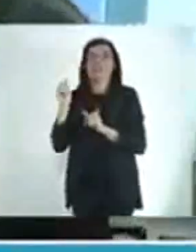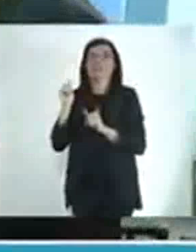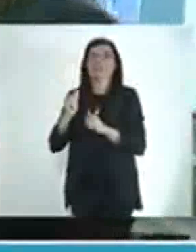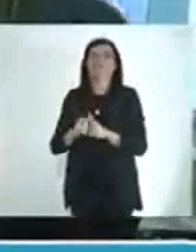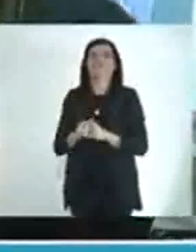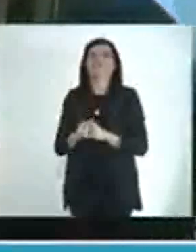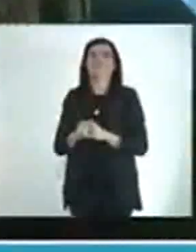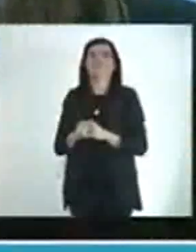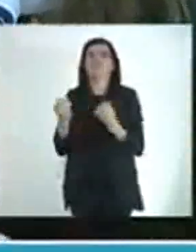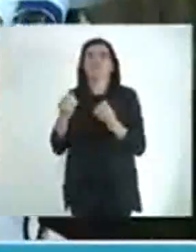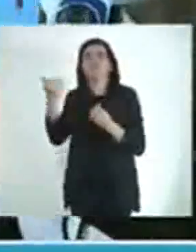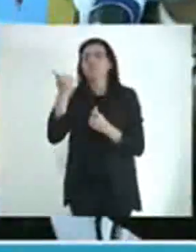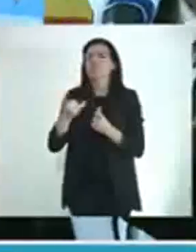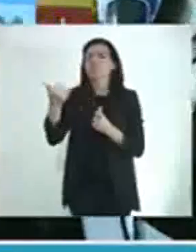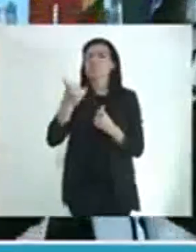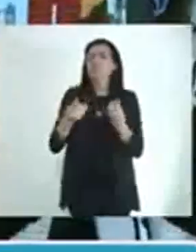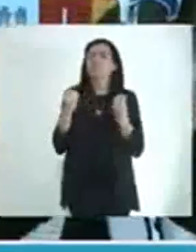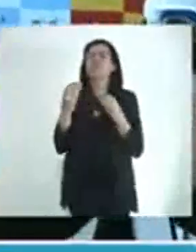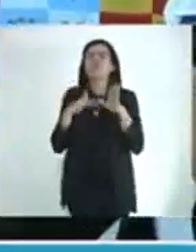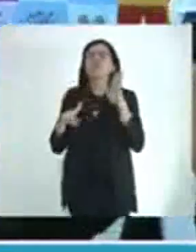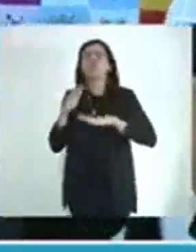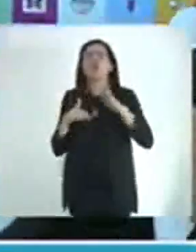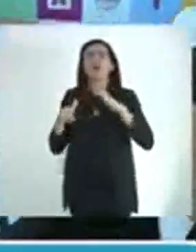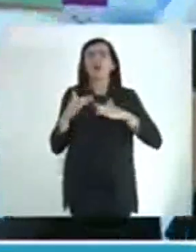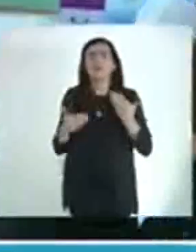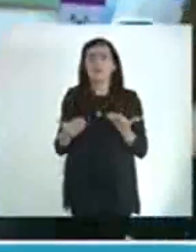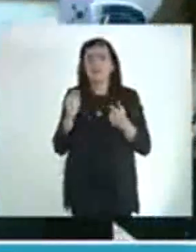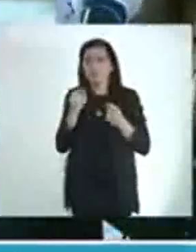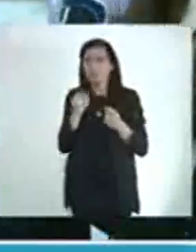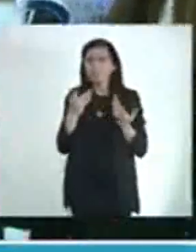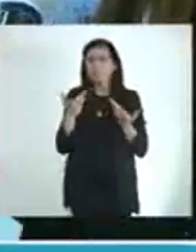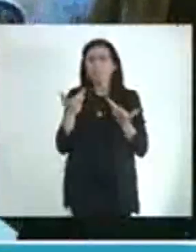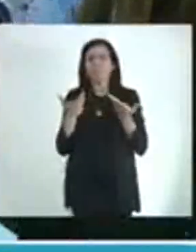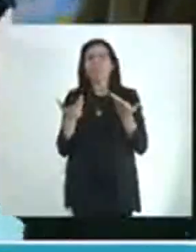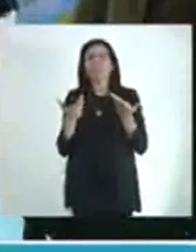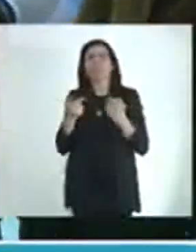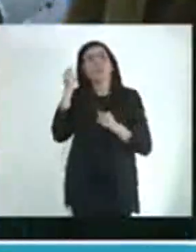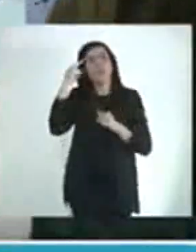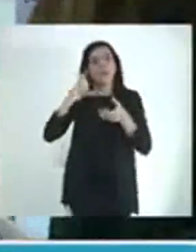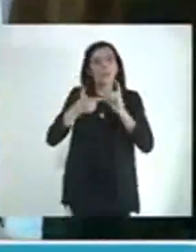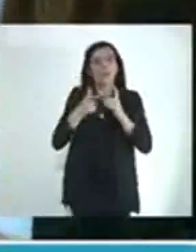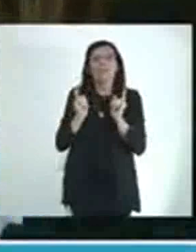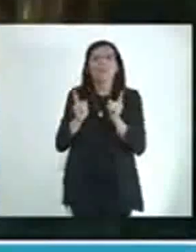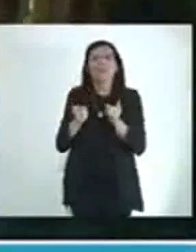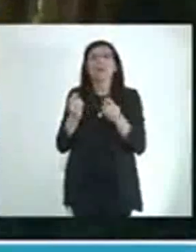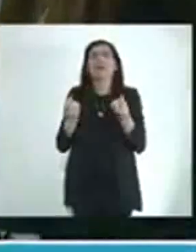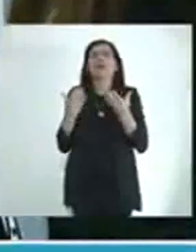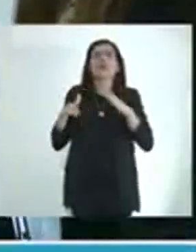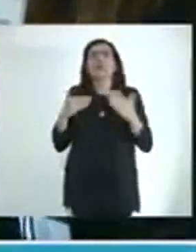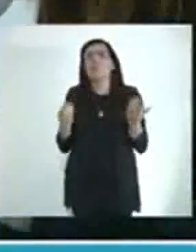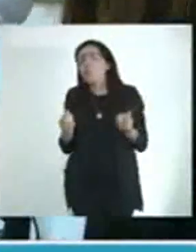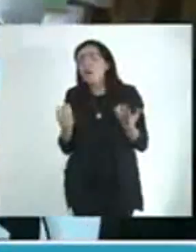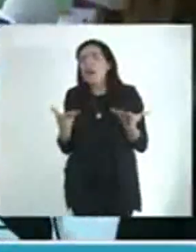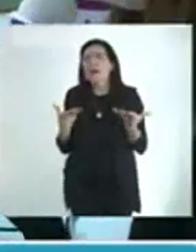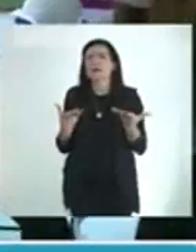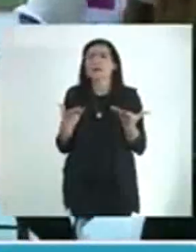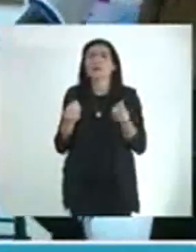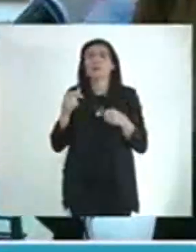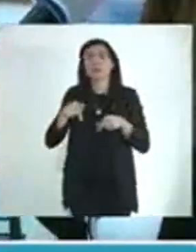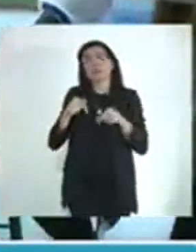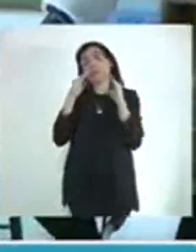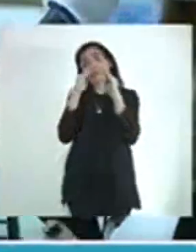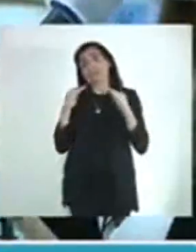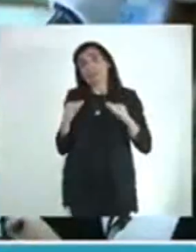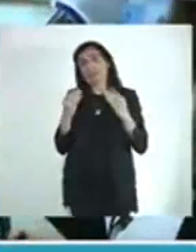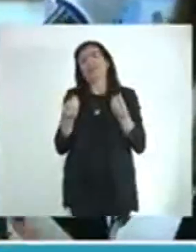ver, contanos un poquito cómo están trabajando ustedes, ¿no? A nivel, desde la docencia, desde esta pandemia que